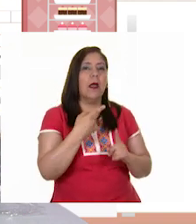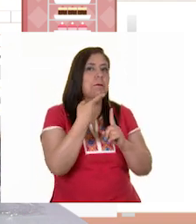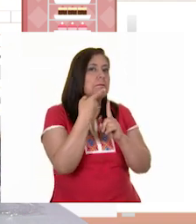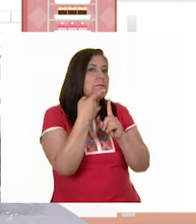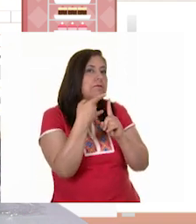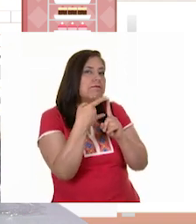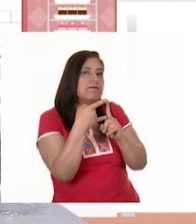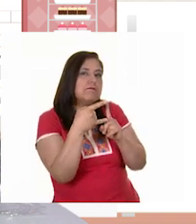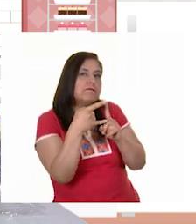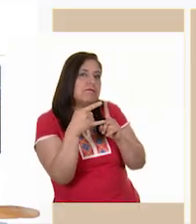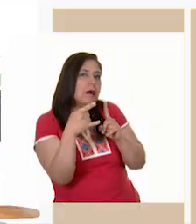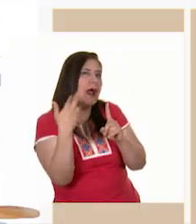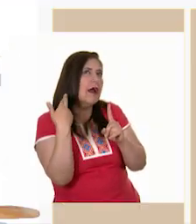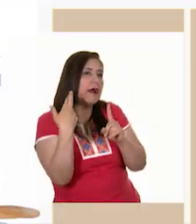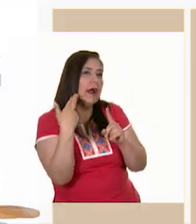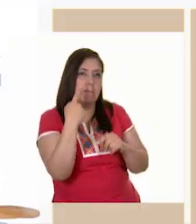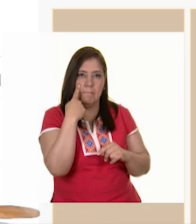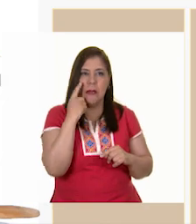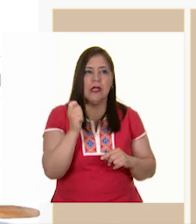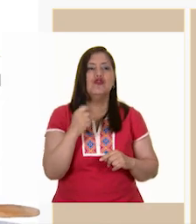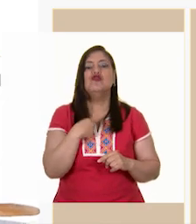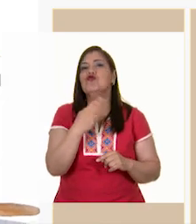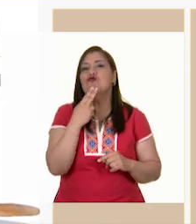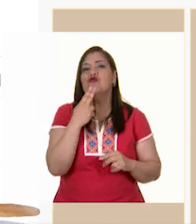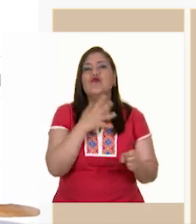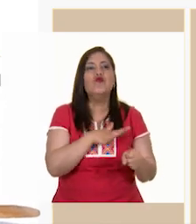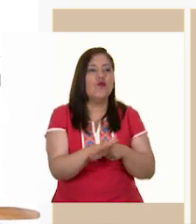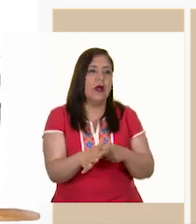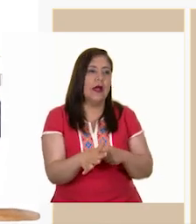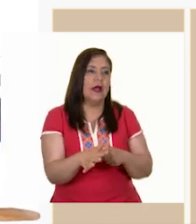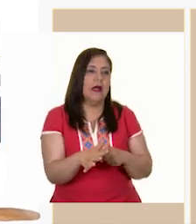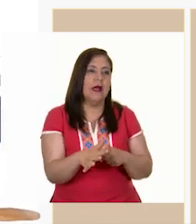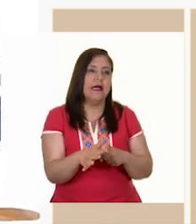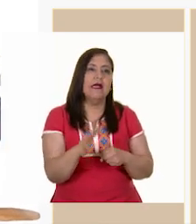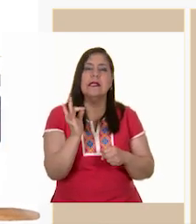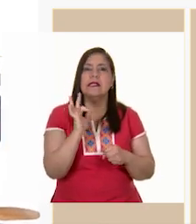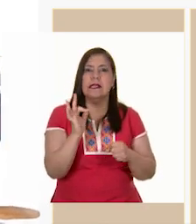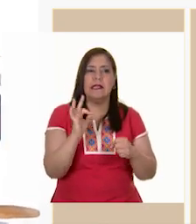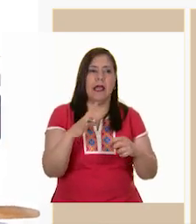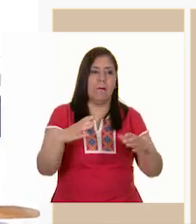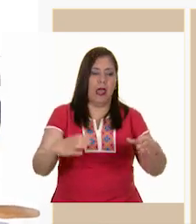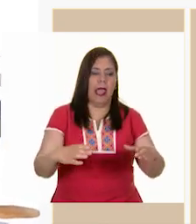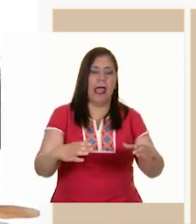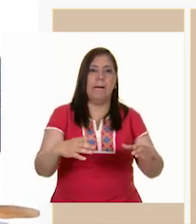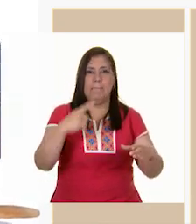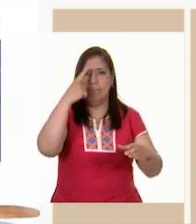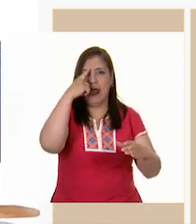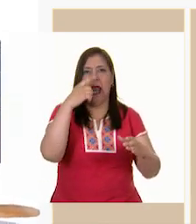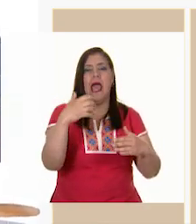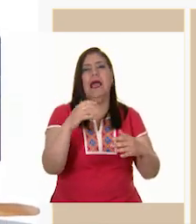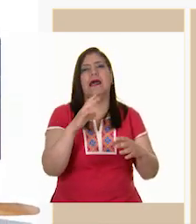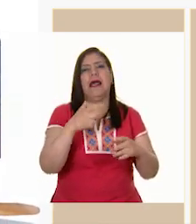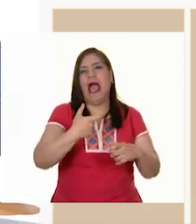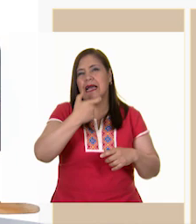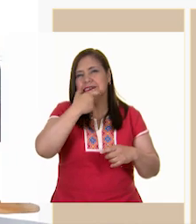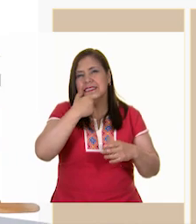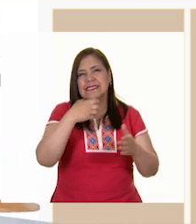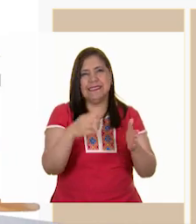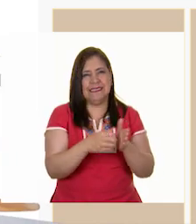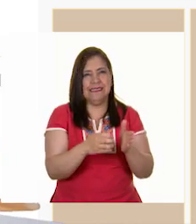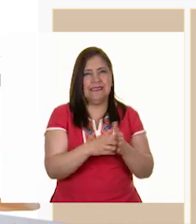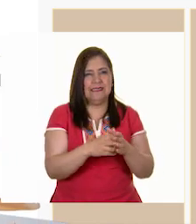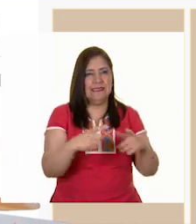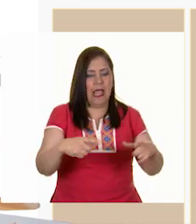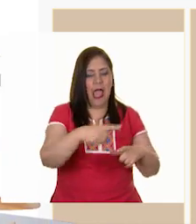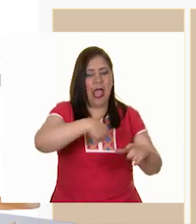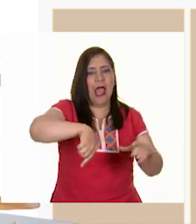rechina. Para esto utilizaré una tapa de lata de galletas. Ajá. Y un pedazo